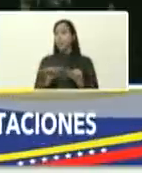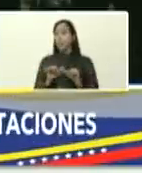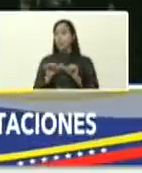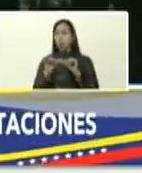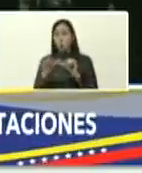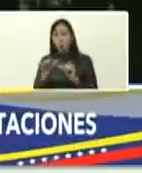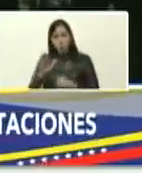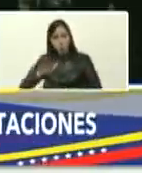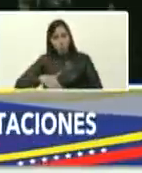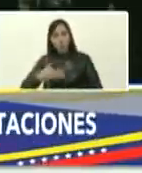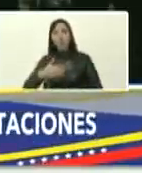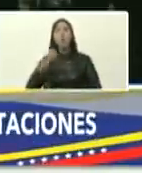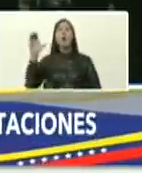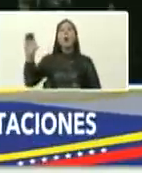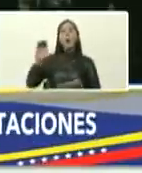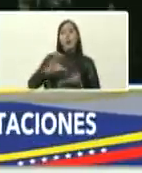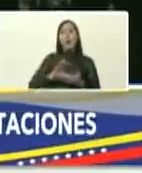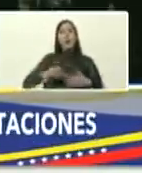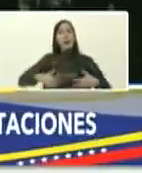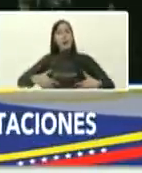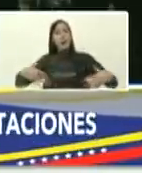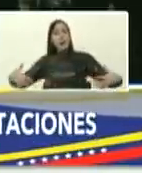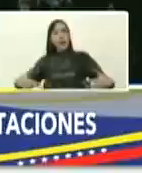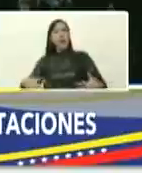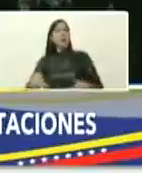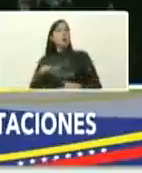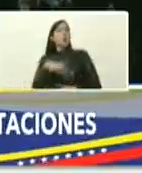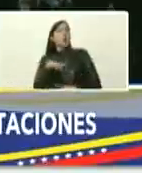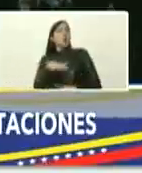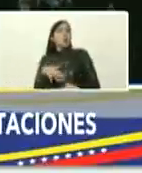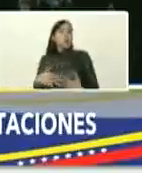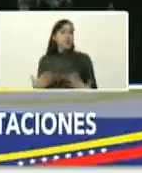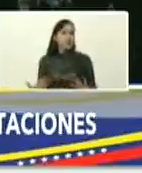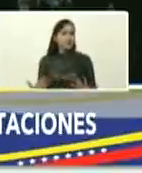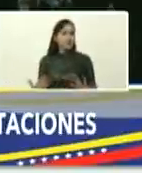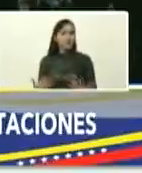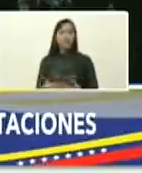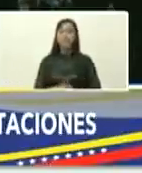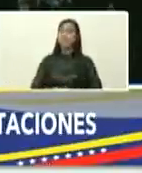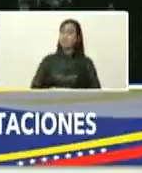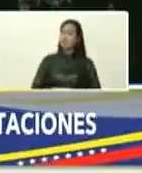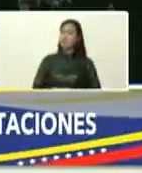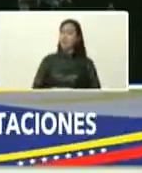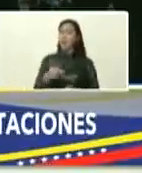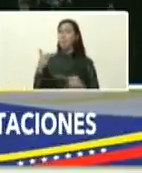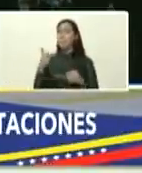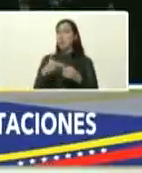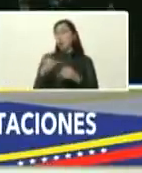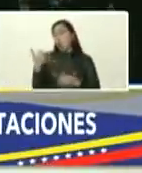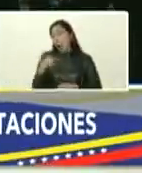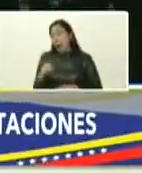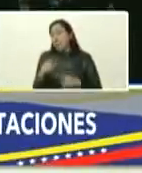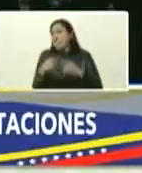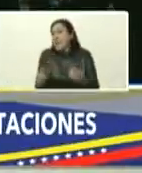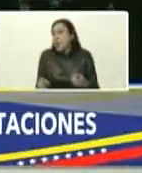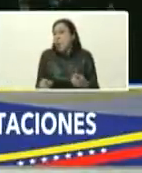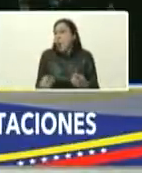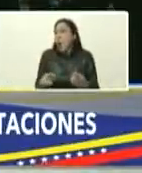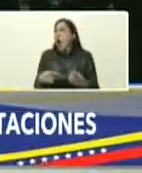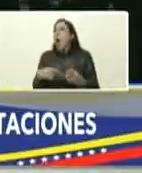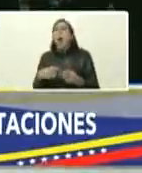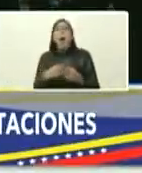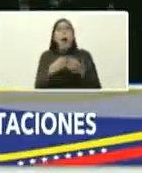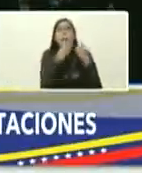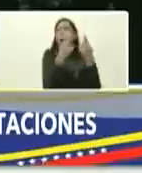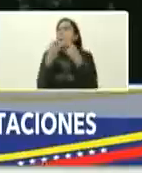inversión necesitamos riqueza. ¿Y de dónde vamos a sacar la riqueza? Bueno, está bien, tenemos el petróleo, pero ¿hasta cuándo nosotros